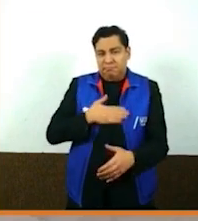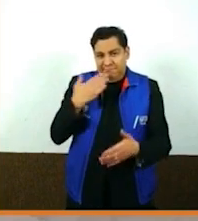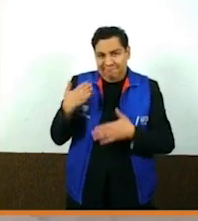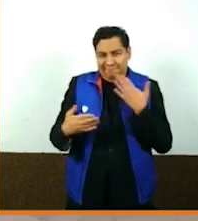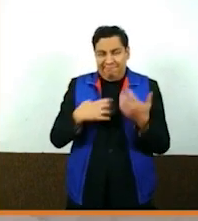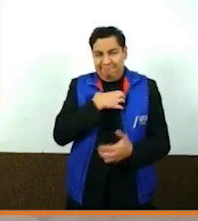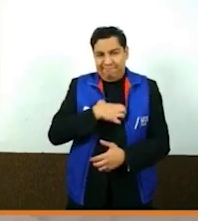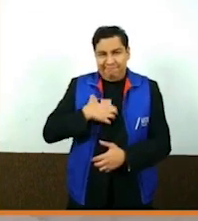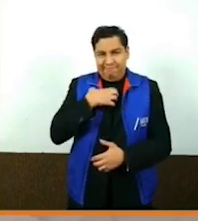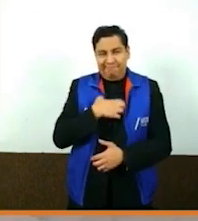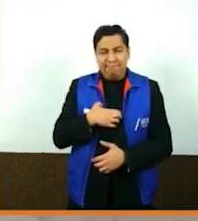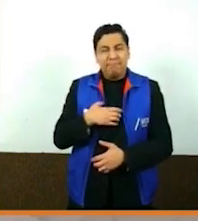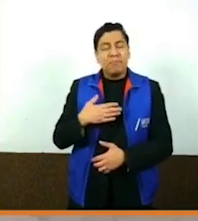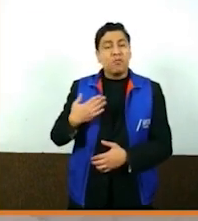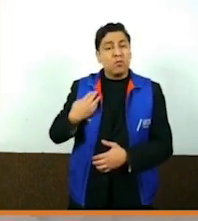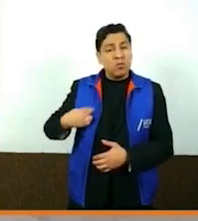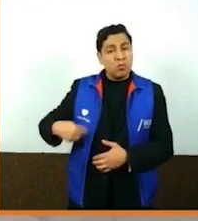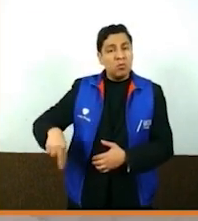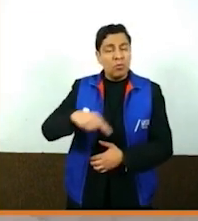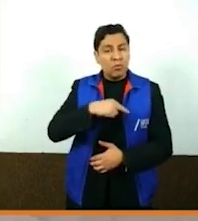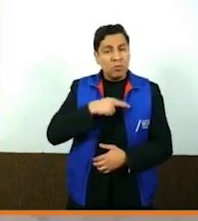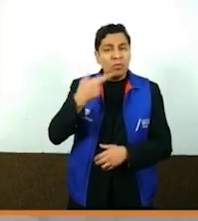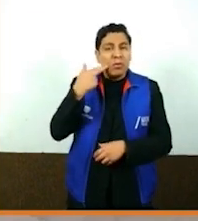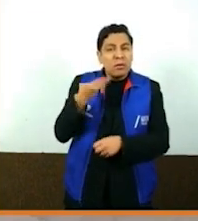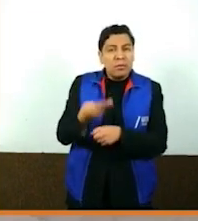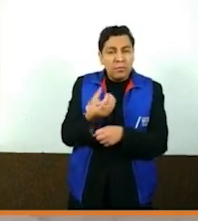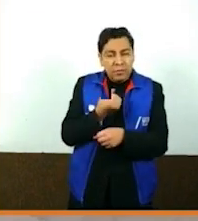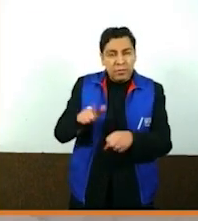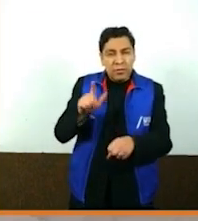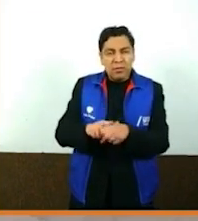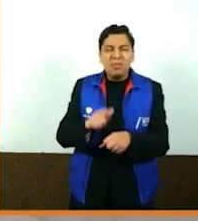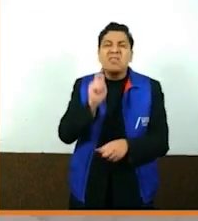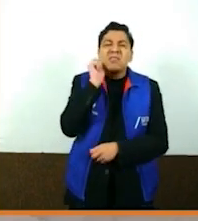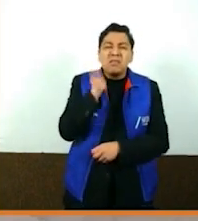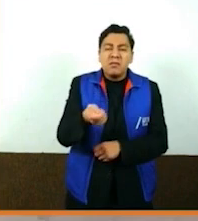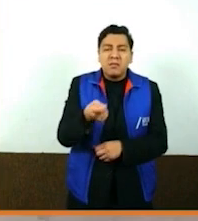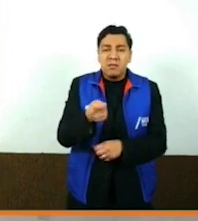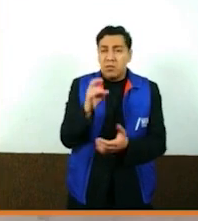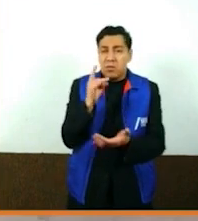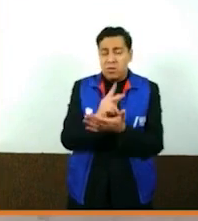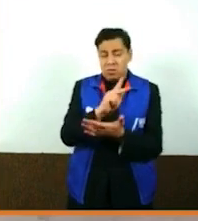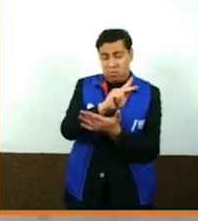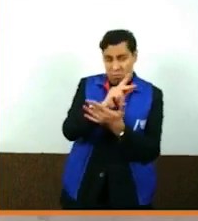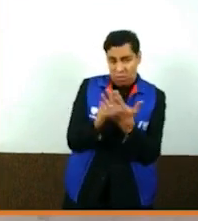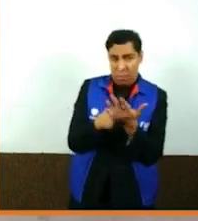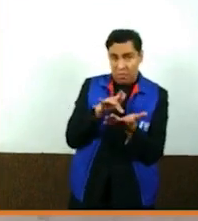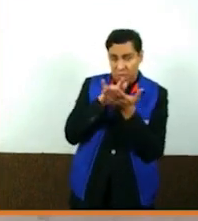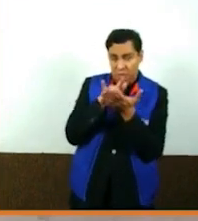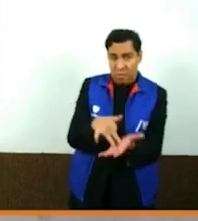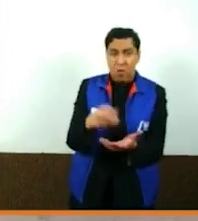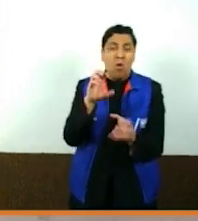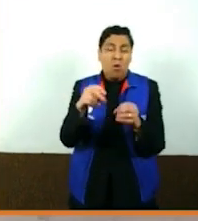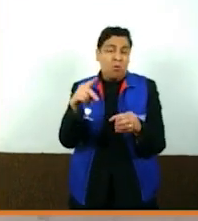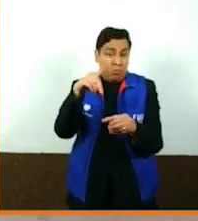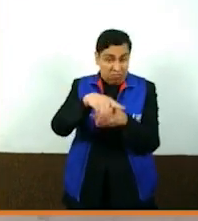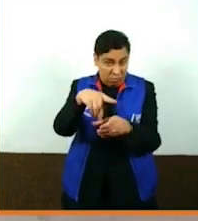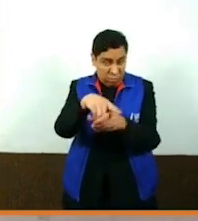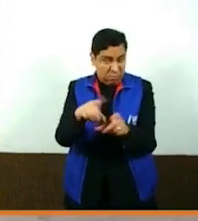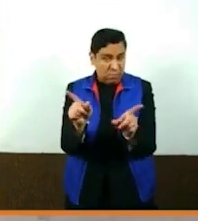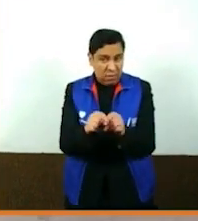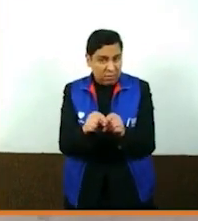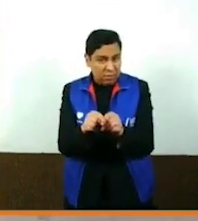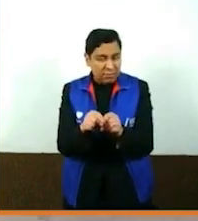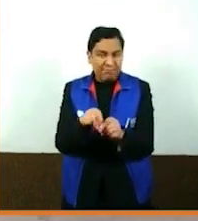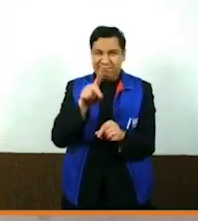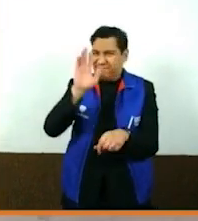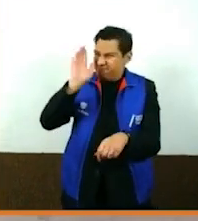la responsabilidad social empresarial no solo implica invertir en programas de apoyo o realizar donaciones caritativas.